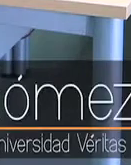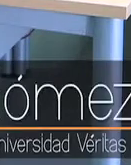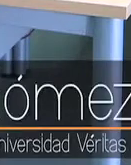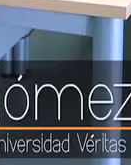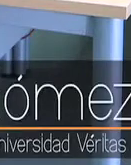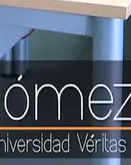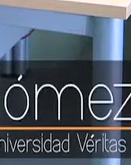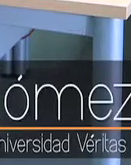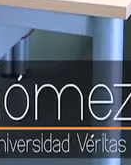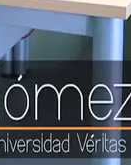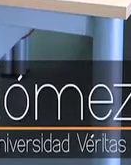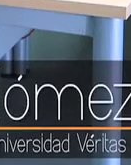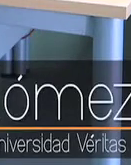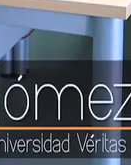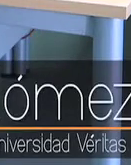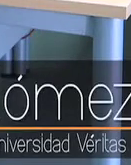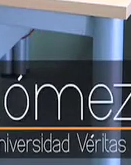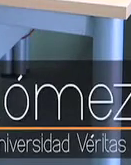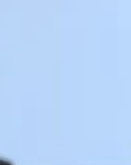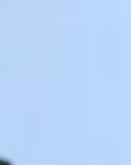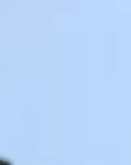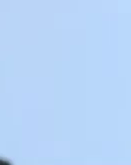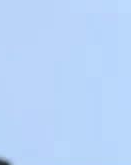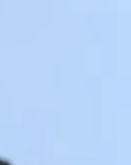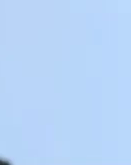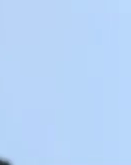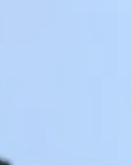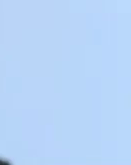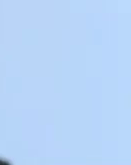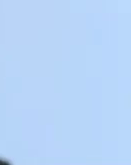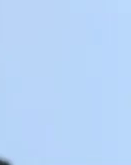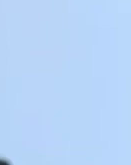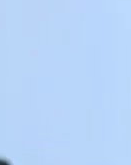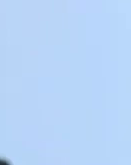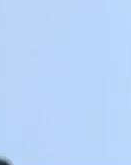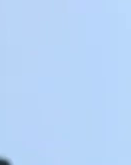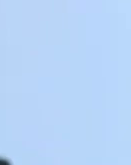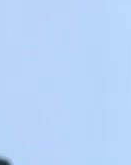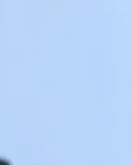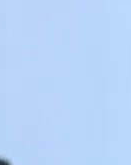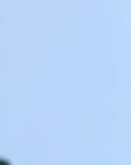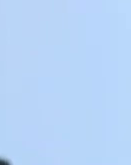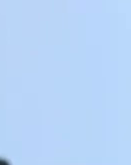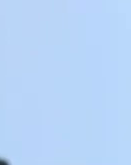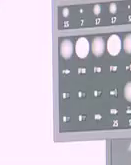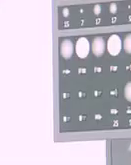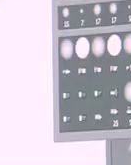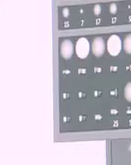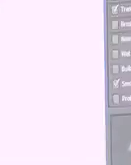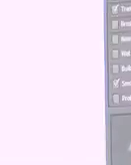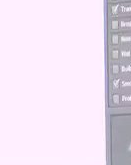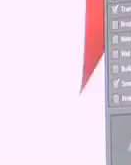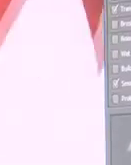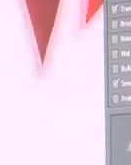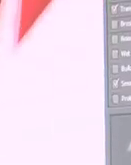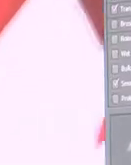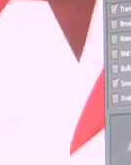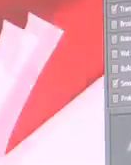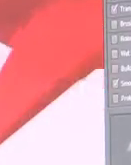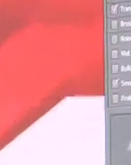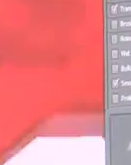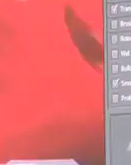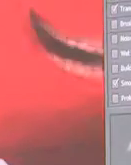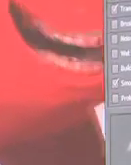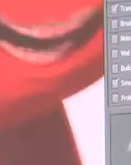cualquier personaje, ¿verdad? Pero no necesariamente ese personaje tiene una personalidad o tiene una historia. En animación uno ocupa que